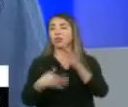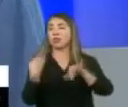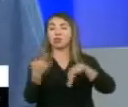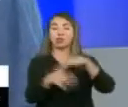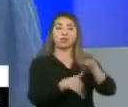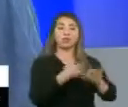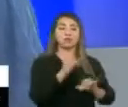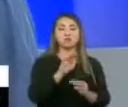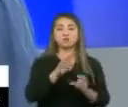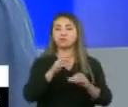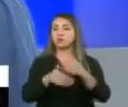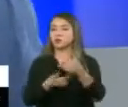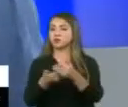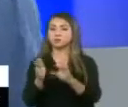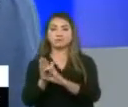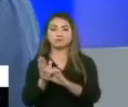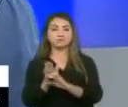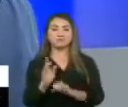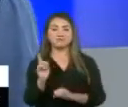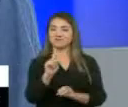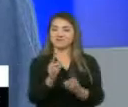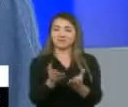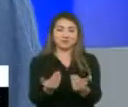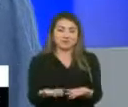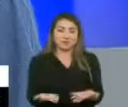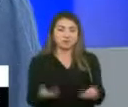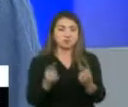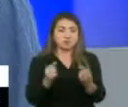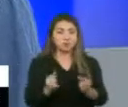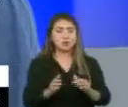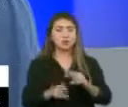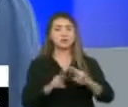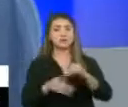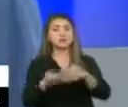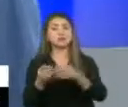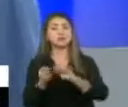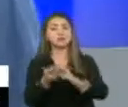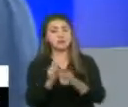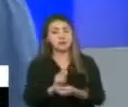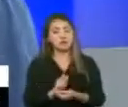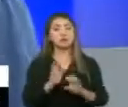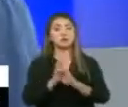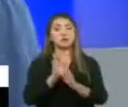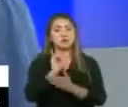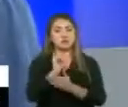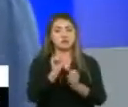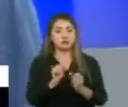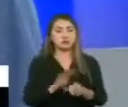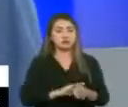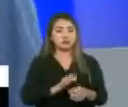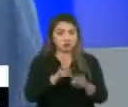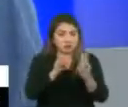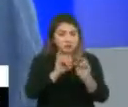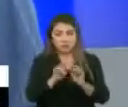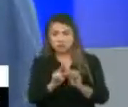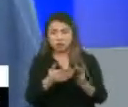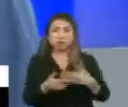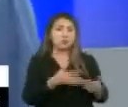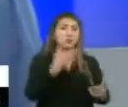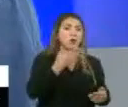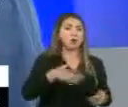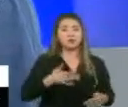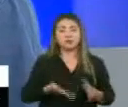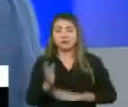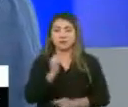constituyente no tiene legitimidad, no es necesario. ¿Se pueden seguir haciendo modificaciones a la constitución? Sí, estamos disponibles para eso. Díganos dónde y cuándo